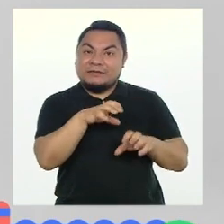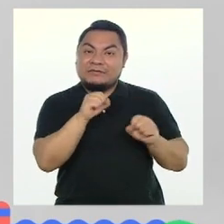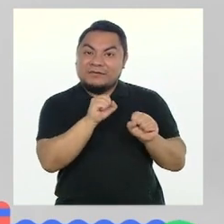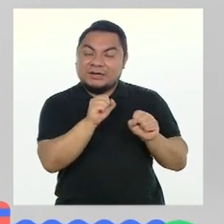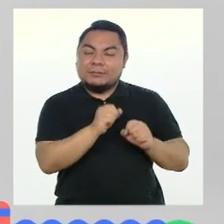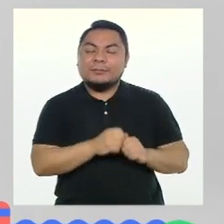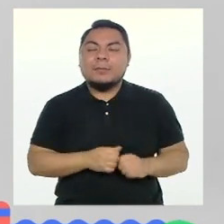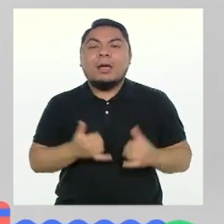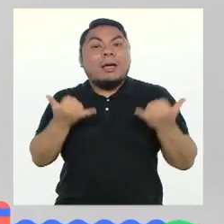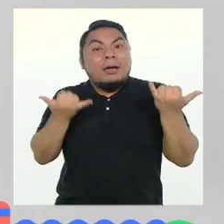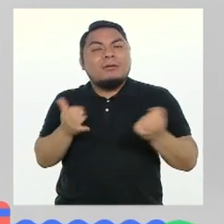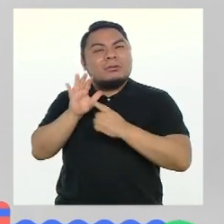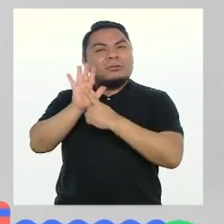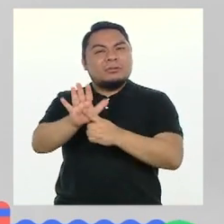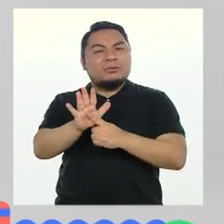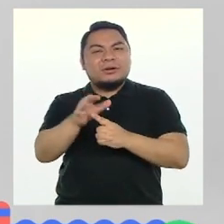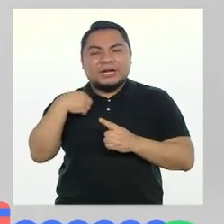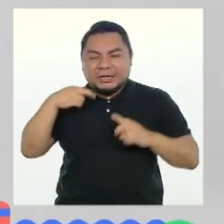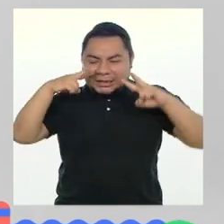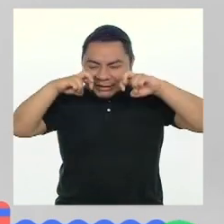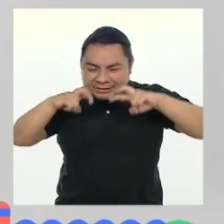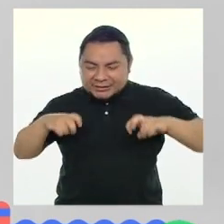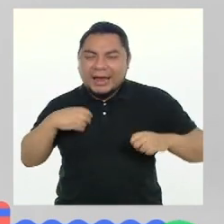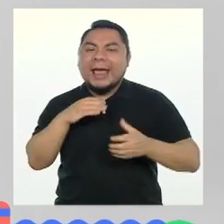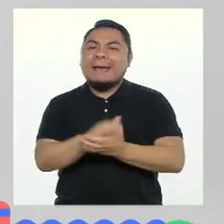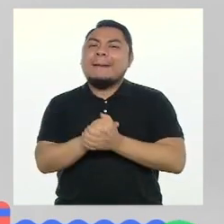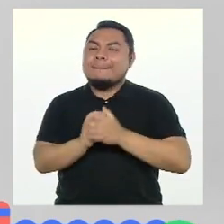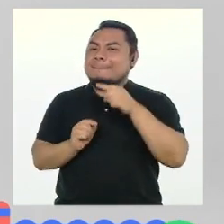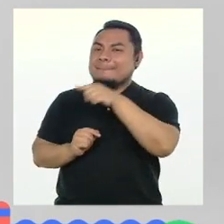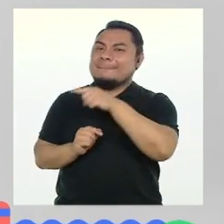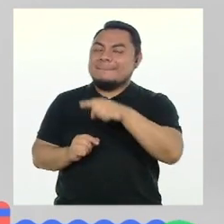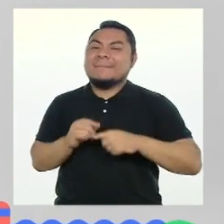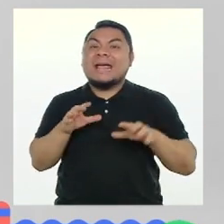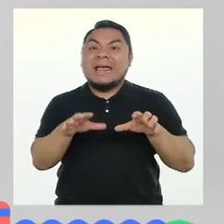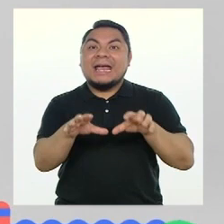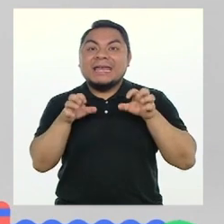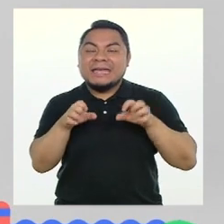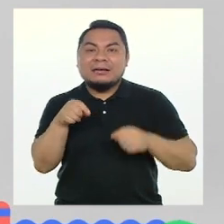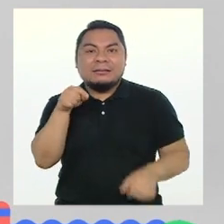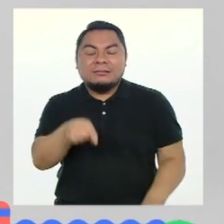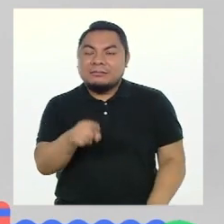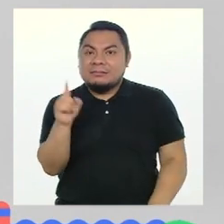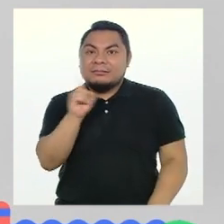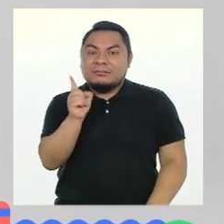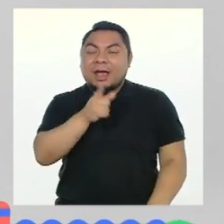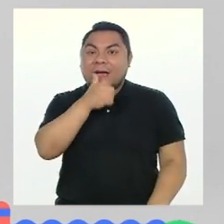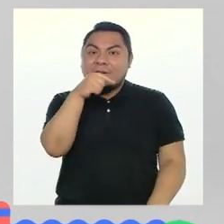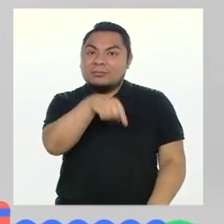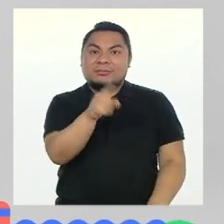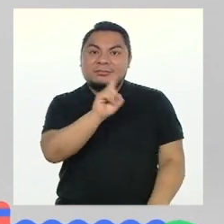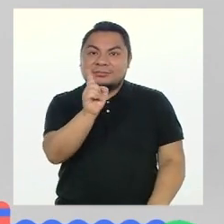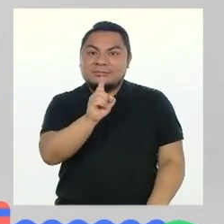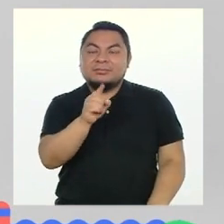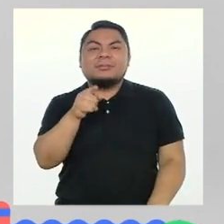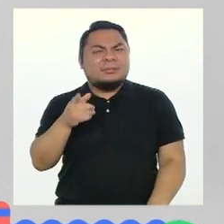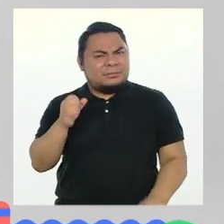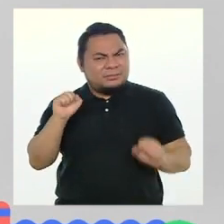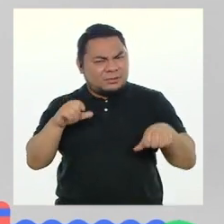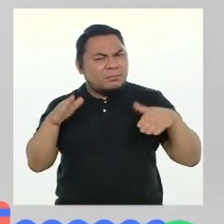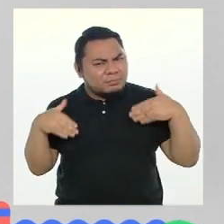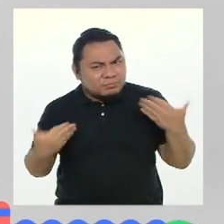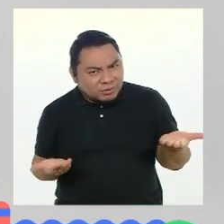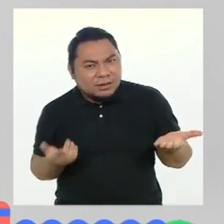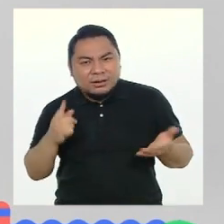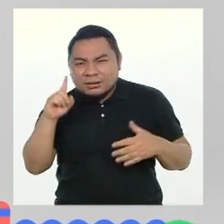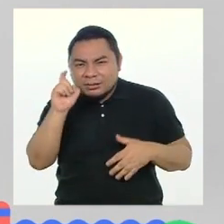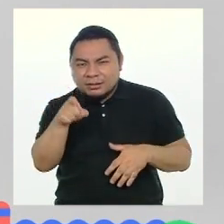quiero mostrarles un experimento que hicieron unos amigos con un hielo que no está hecho de líquido. ¿Será posible